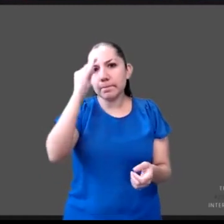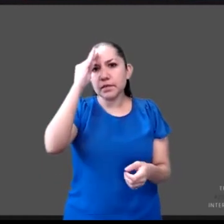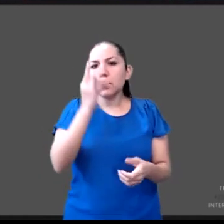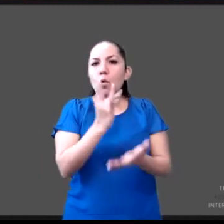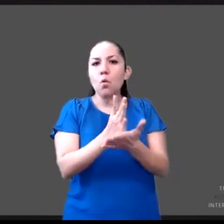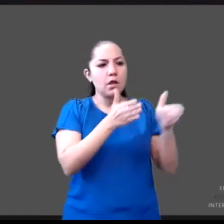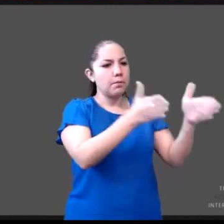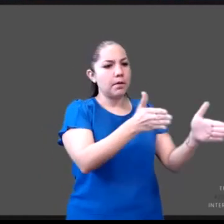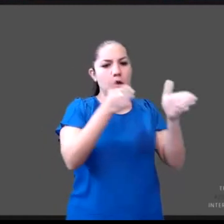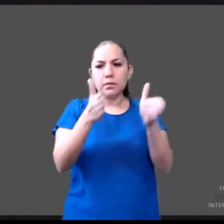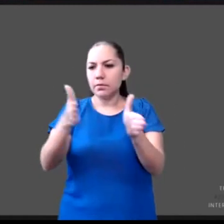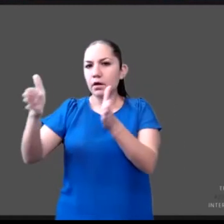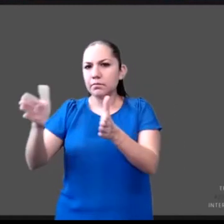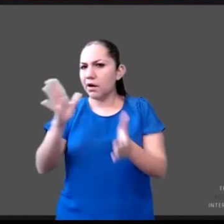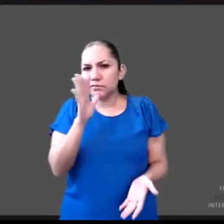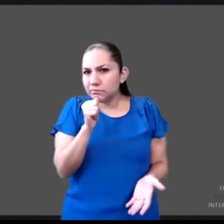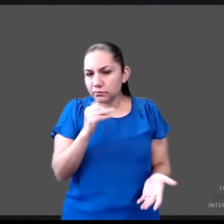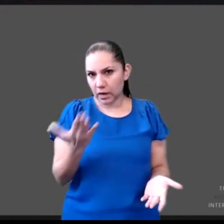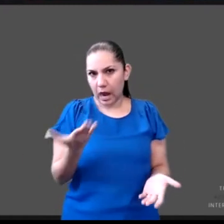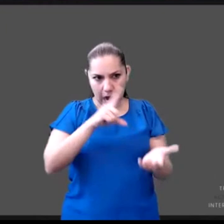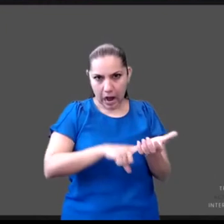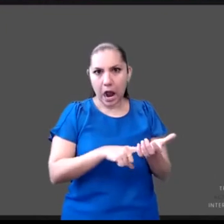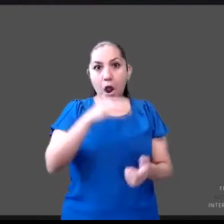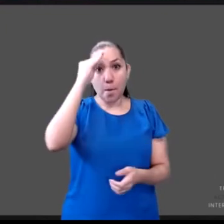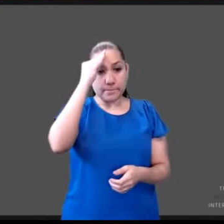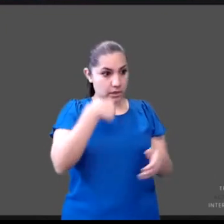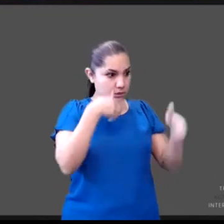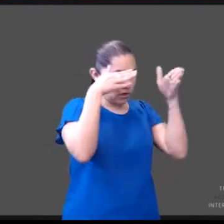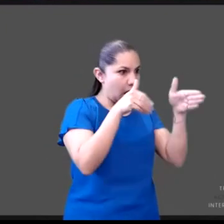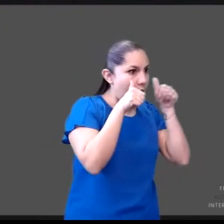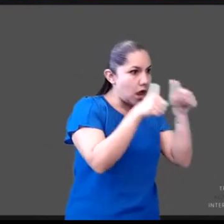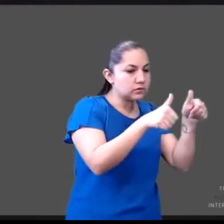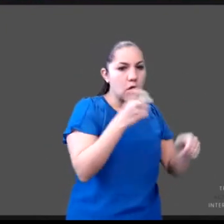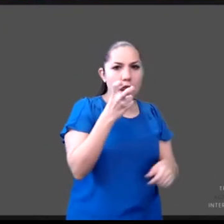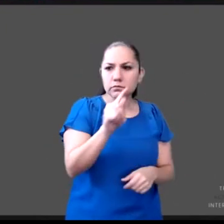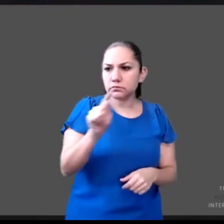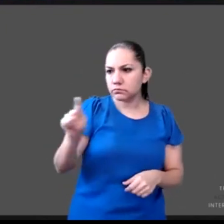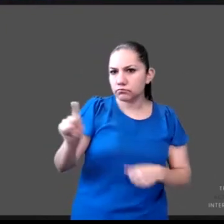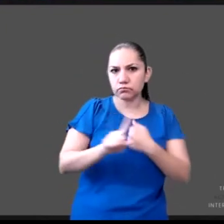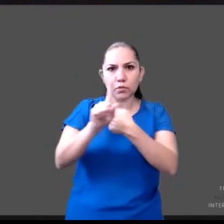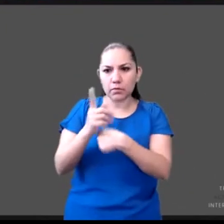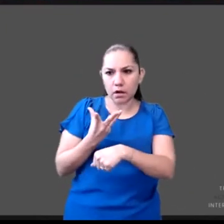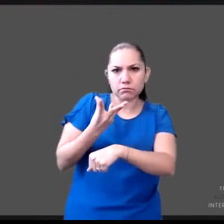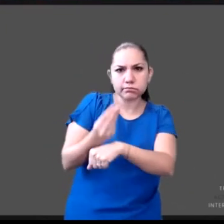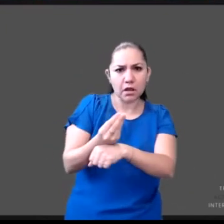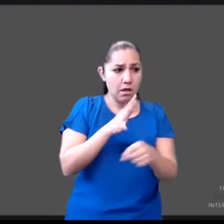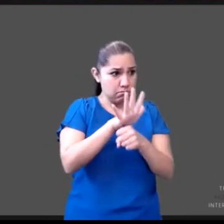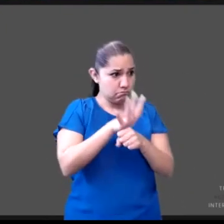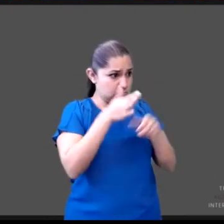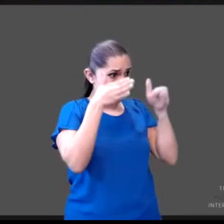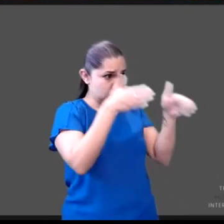soluciones no van a abarcar o ser efectivas para resolver las problemáticas que nos atañen. Yo creo que hay acciones inmediatas que tendríamos que